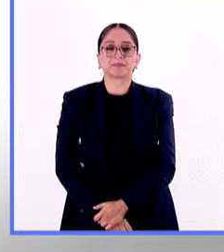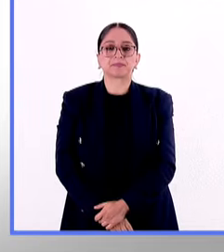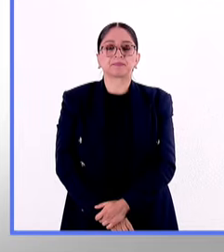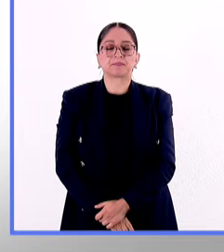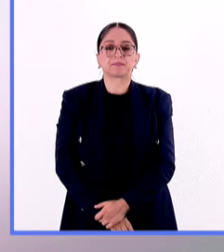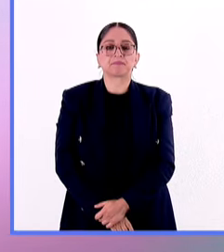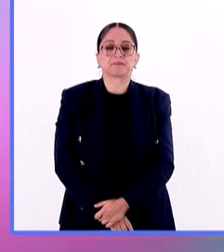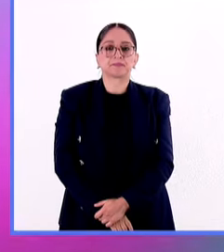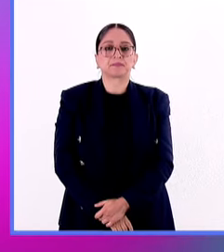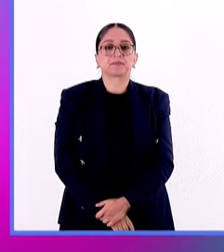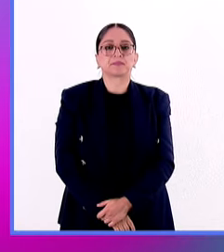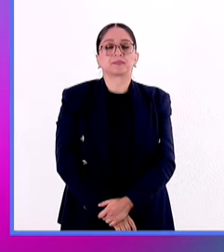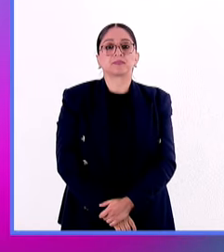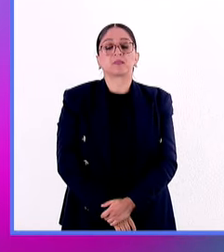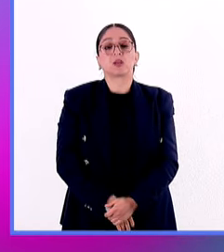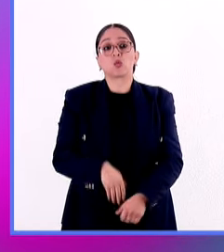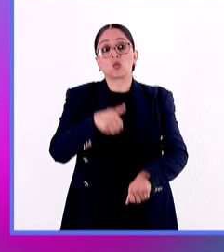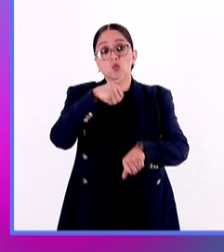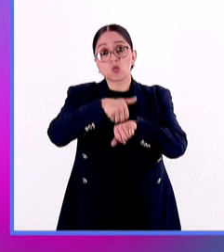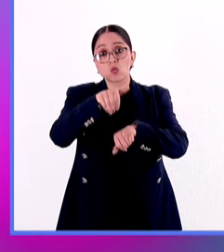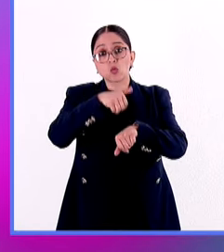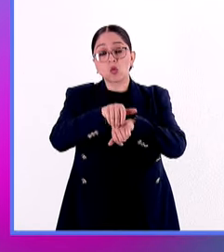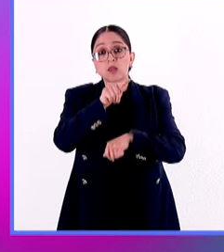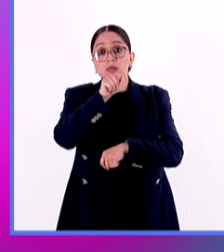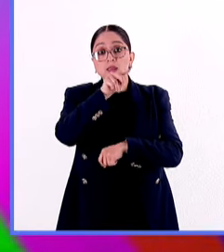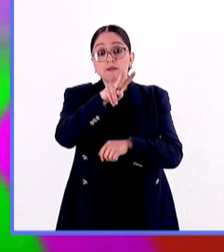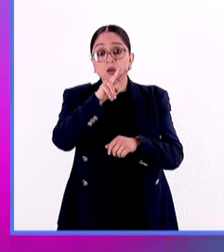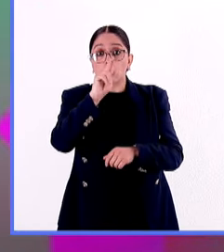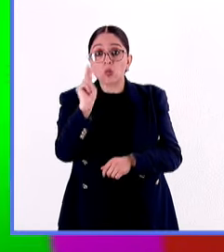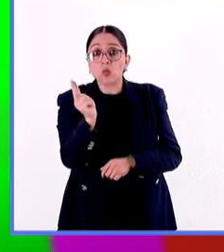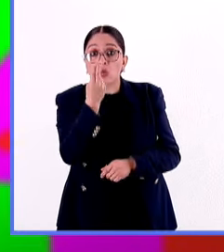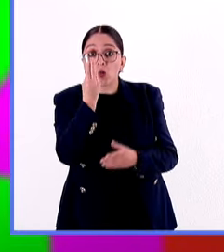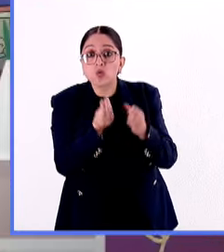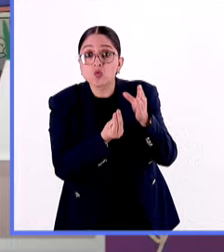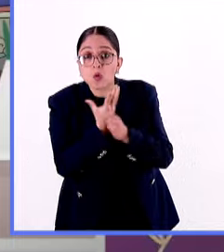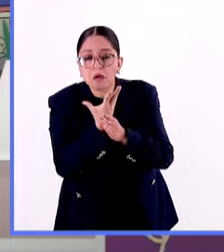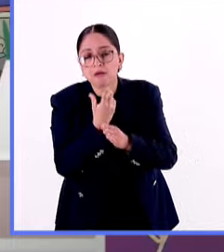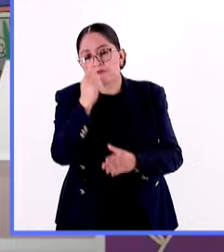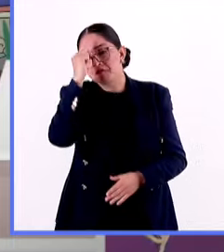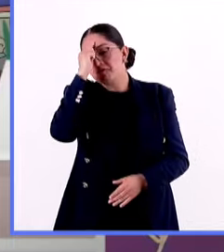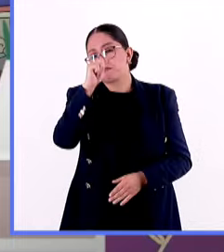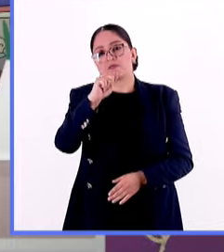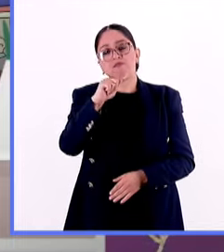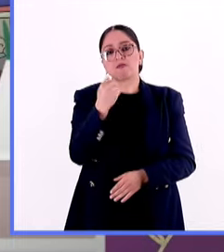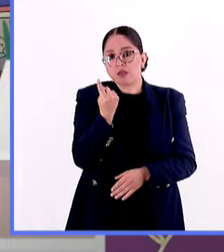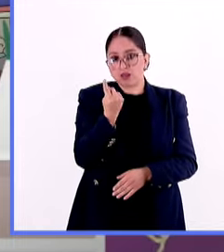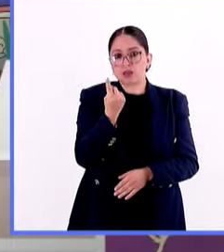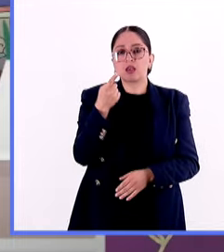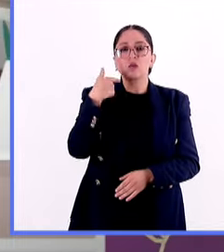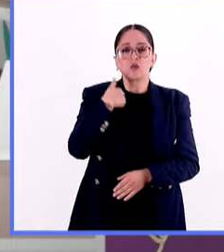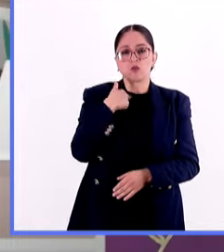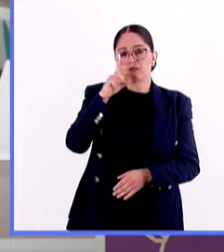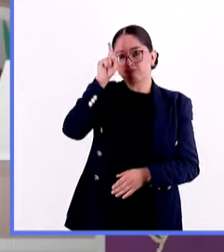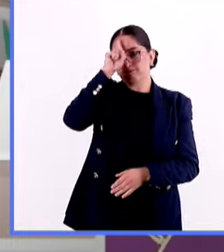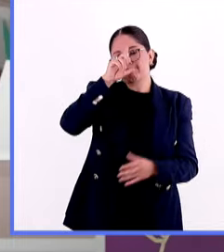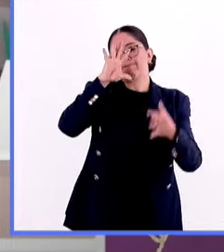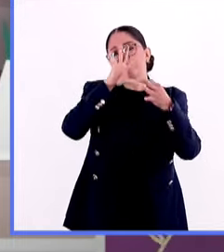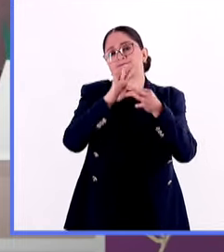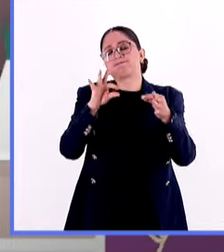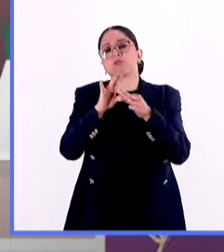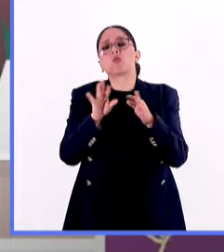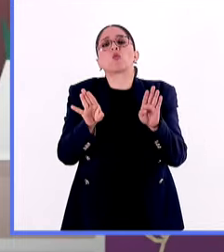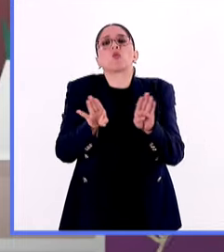Sintonizar la nueva frecuencia de TVUNAM es muy fácil. Sigue estos sencillos pasos para